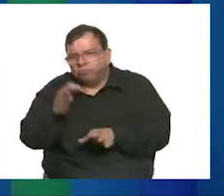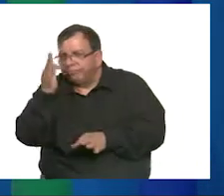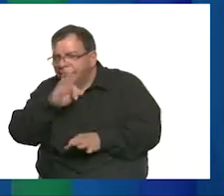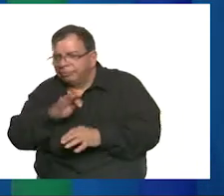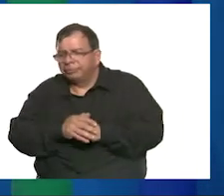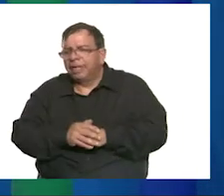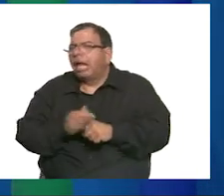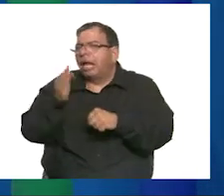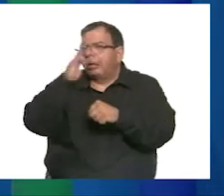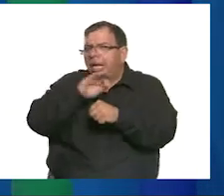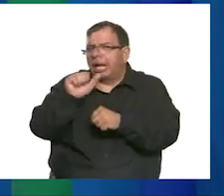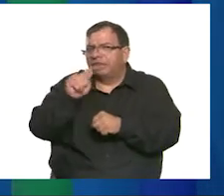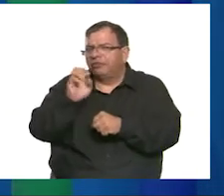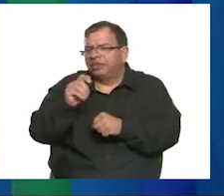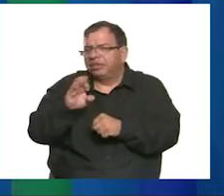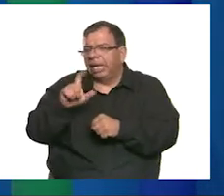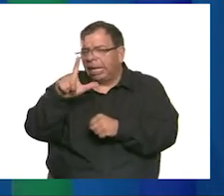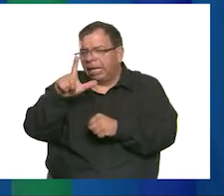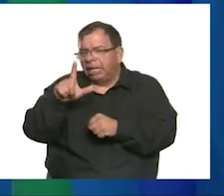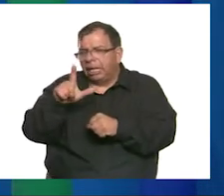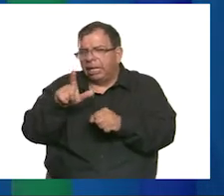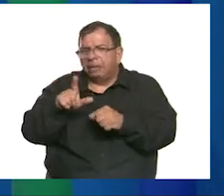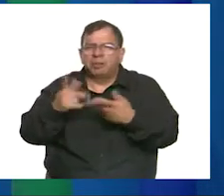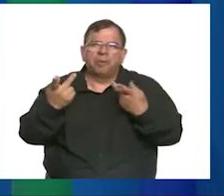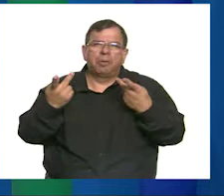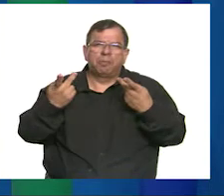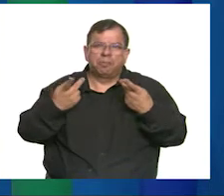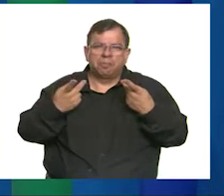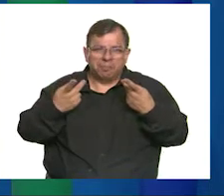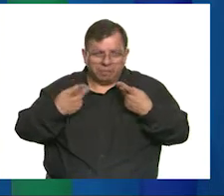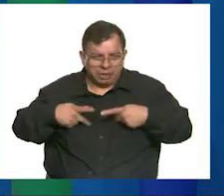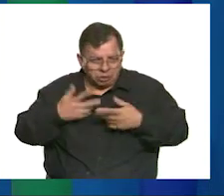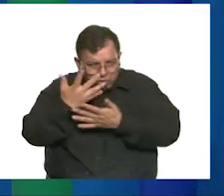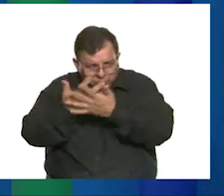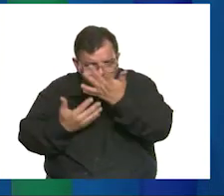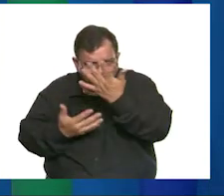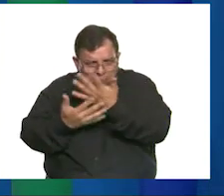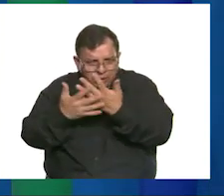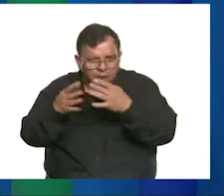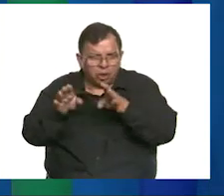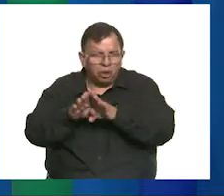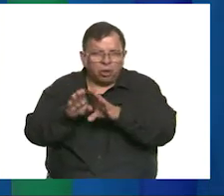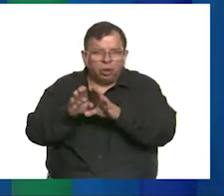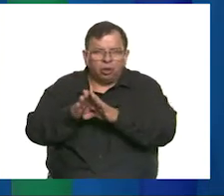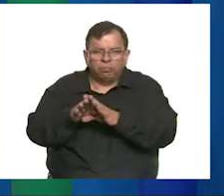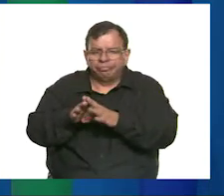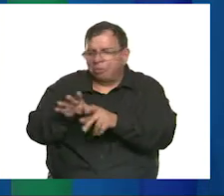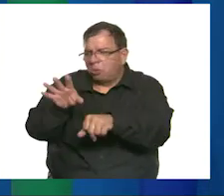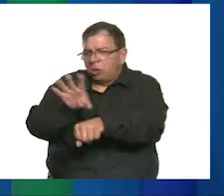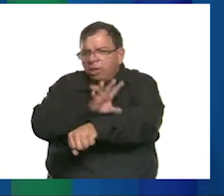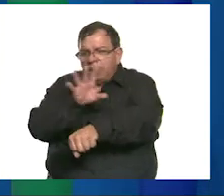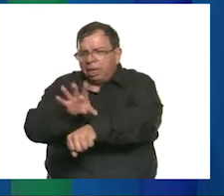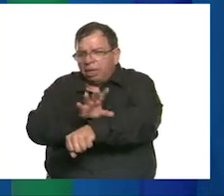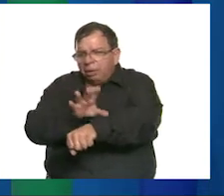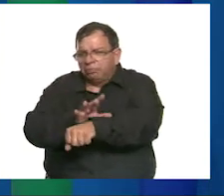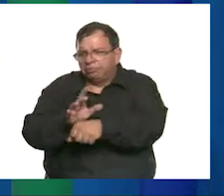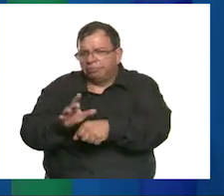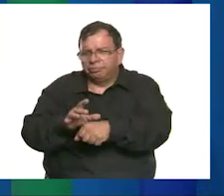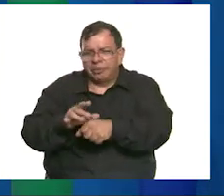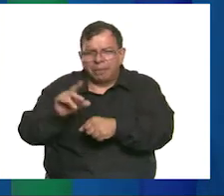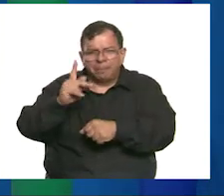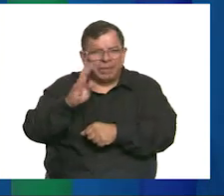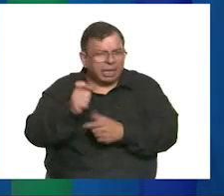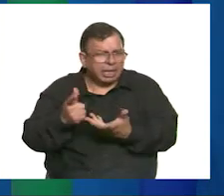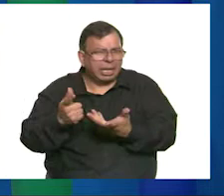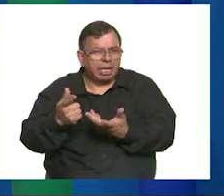la artificial podemos decir que es cuando las personas lo generan en artefactos que usan electricidad, pilas o